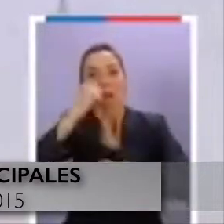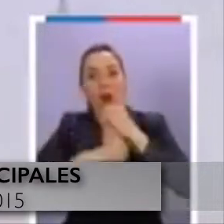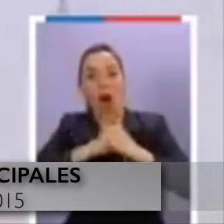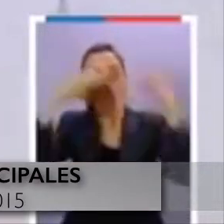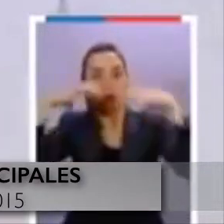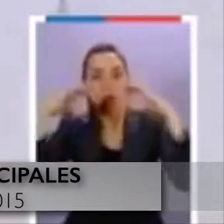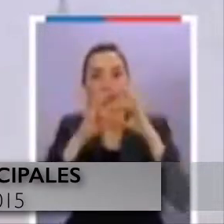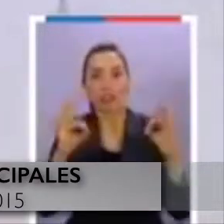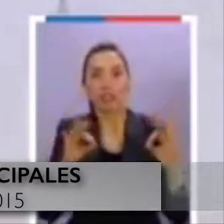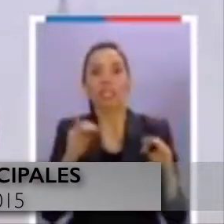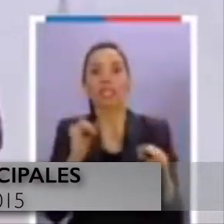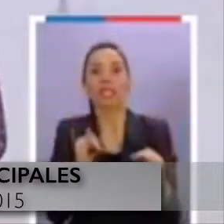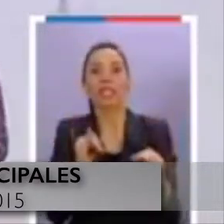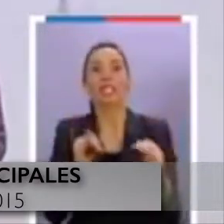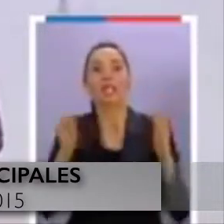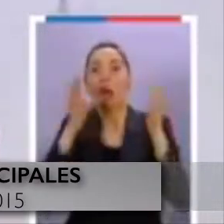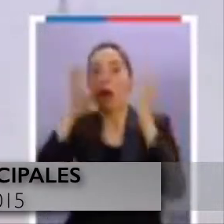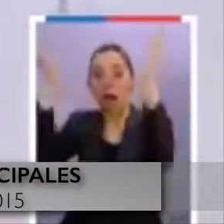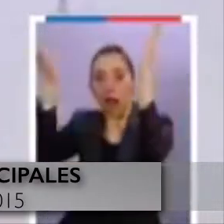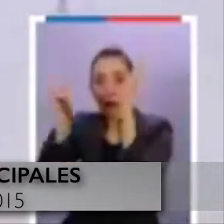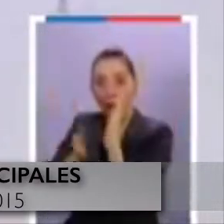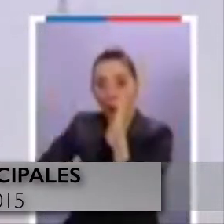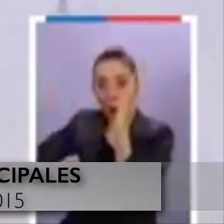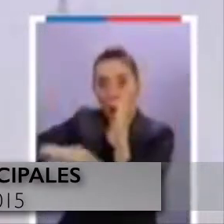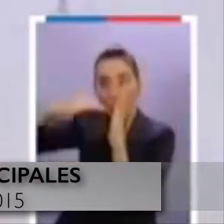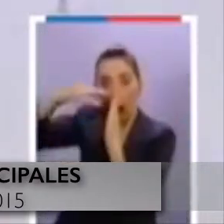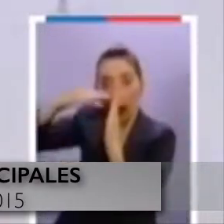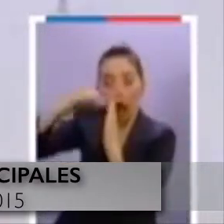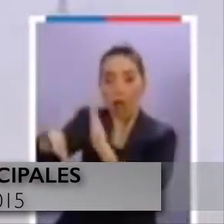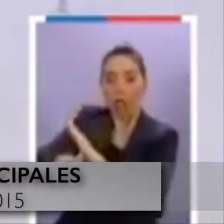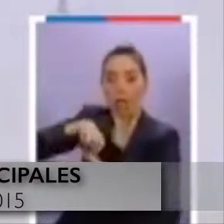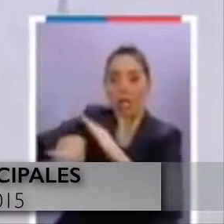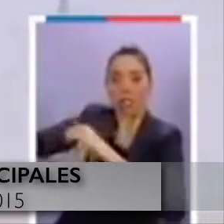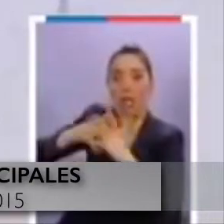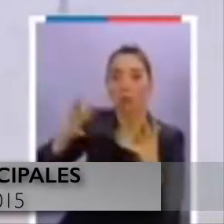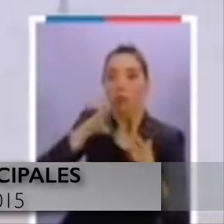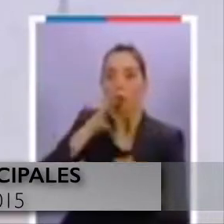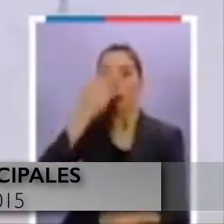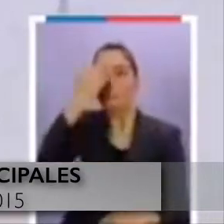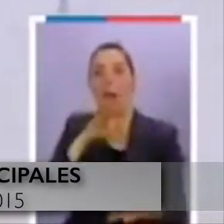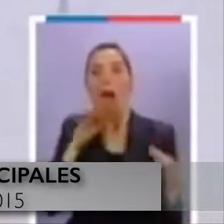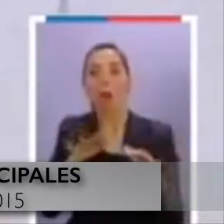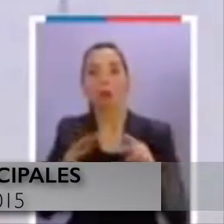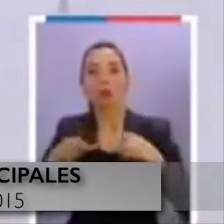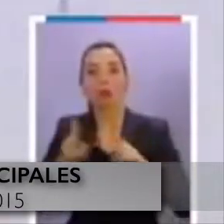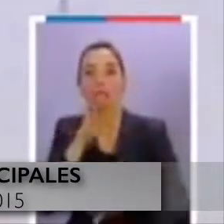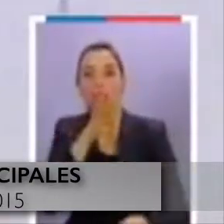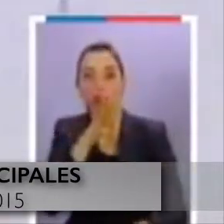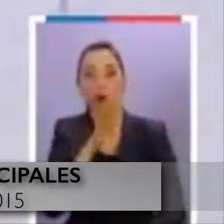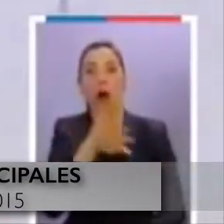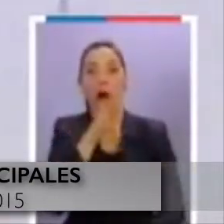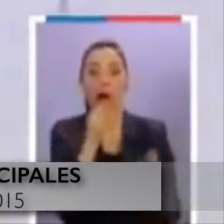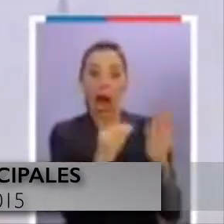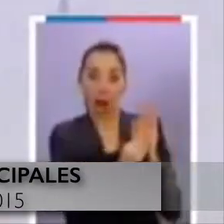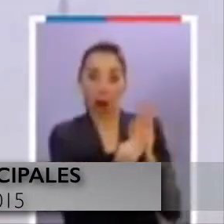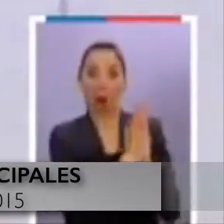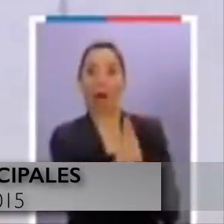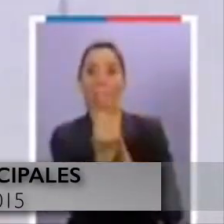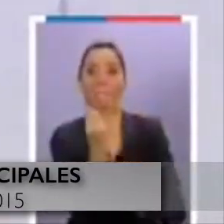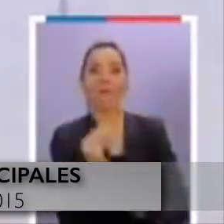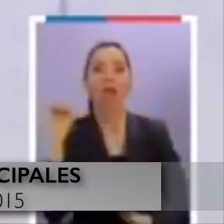agua. Es por eso que hemos propuesto reconocer a las aguas como un bien nacional de uso público en sus diversos estados,